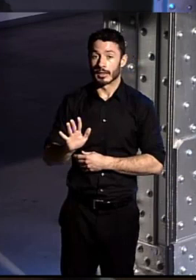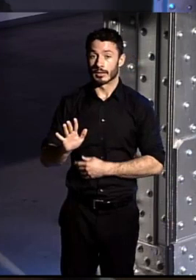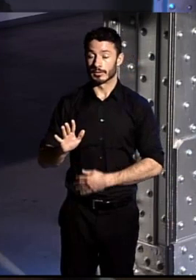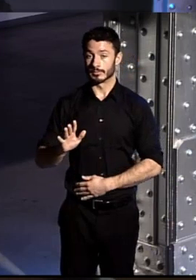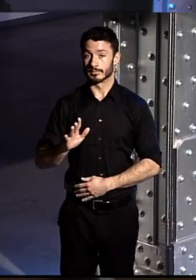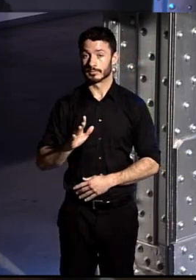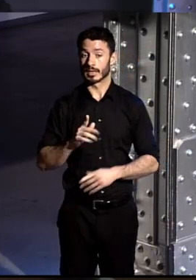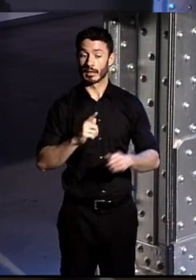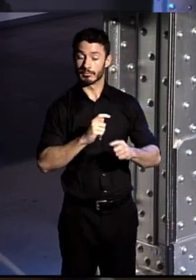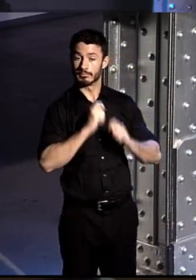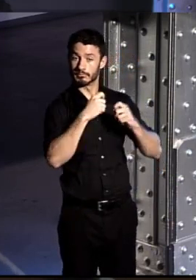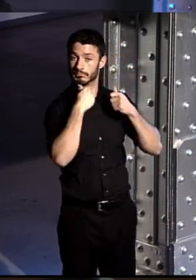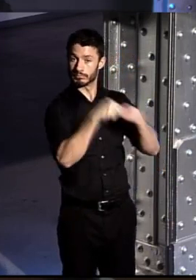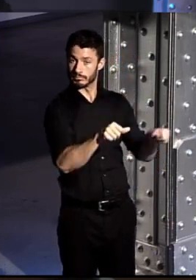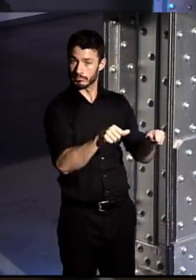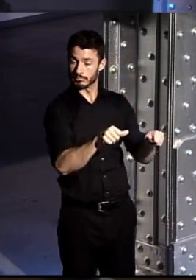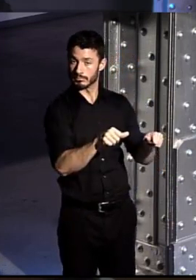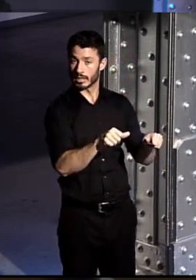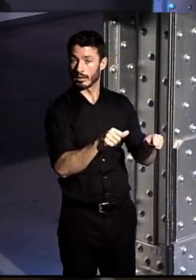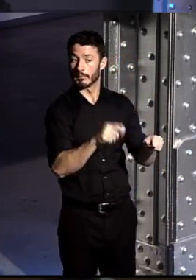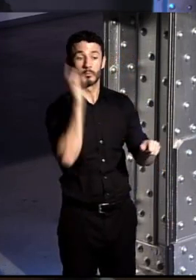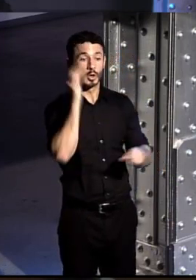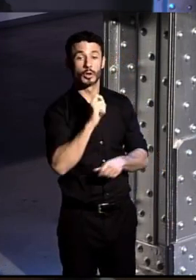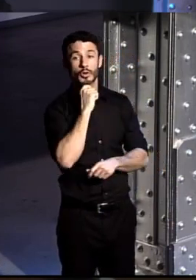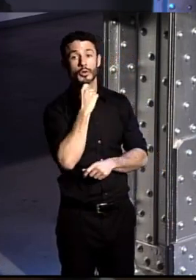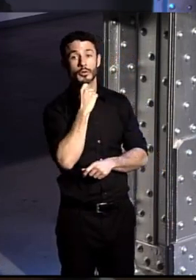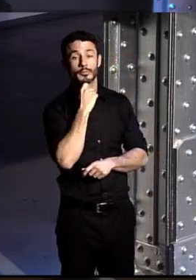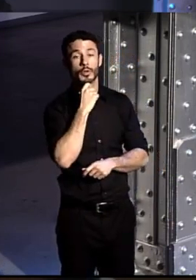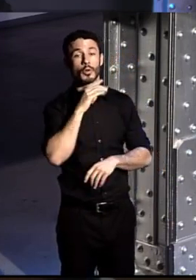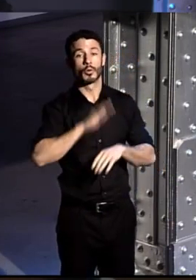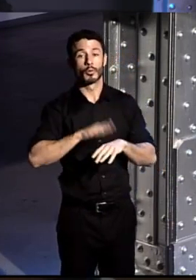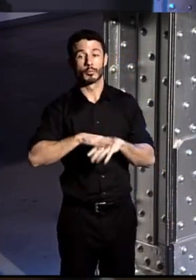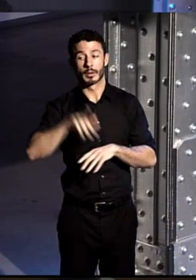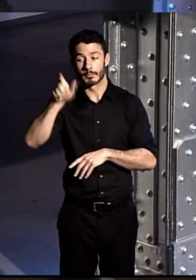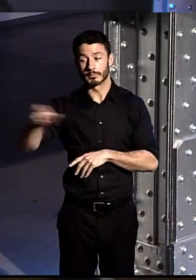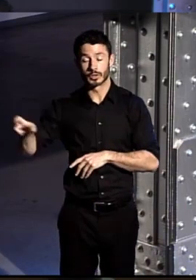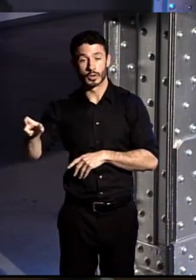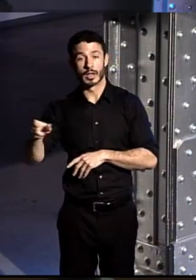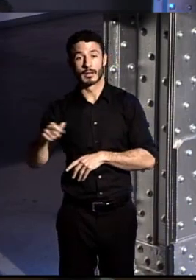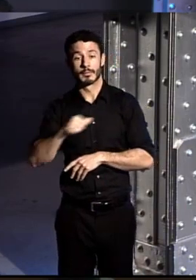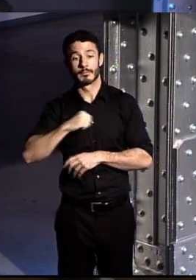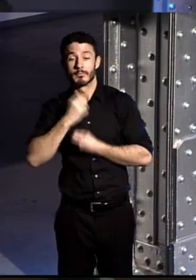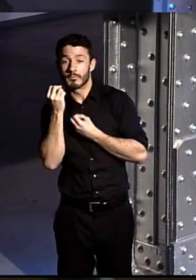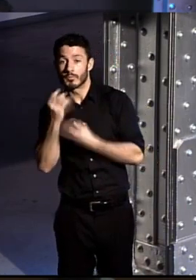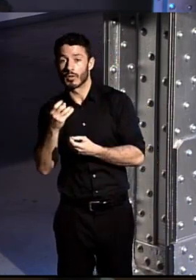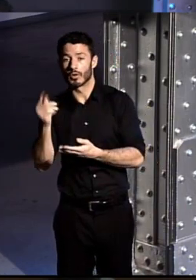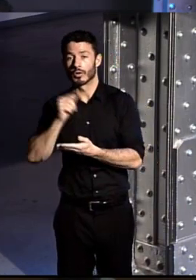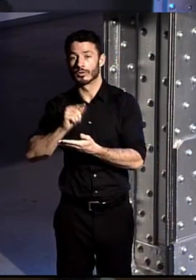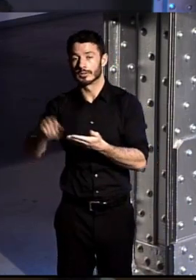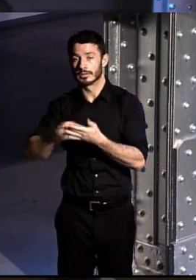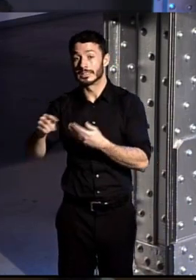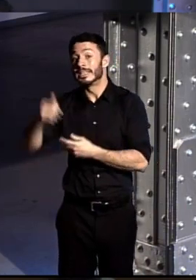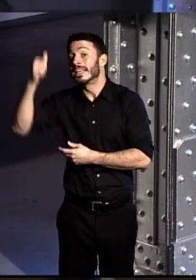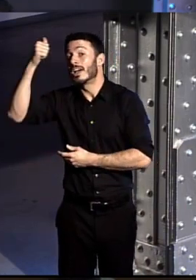ese calificar a Verne de misógino viene por biógrafos masculinos, ¿no? Sí, yo solo digo una cosa, luego Ana sabe más. Yo solo